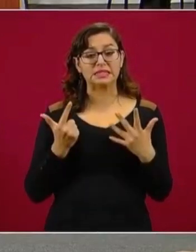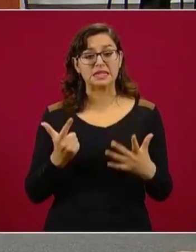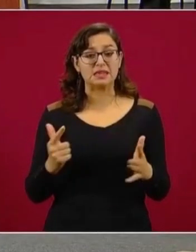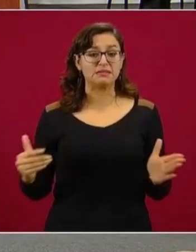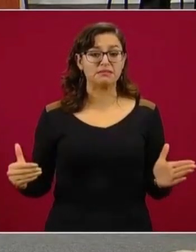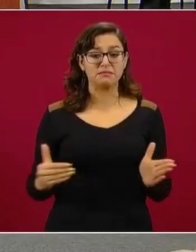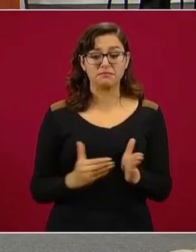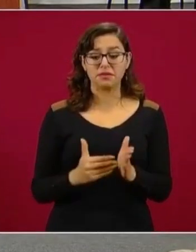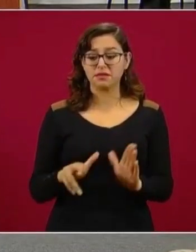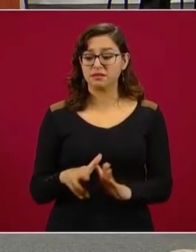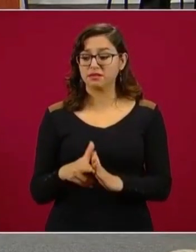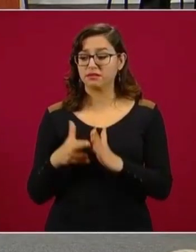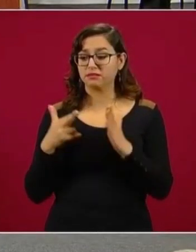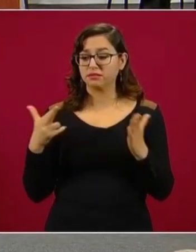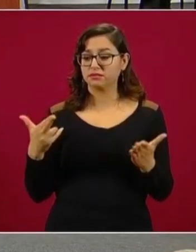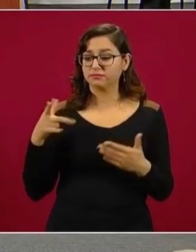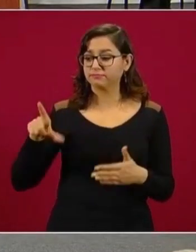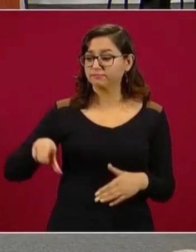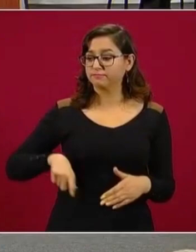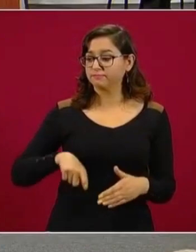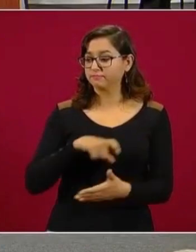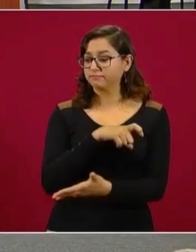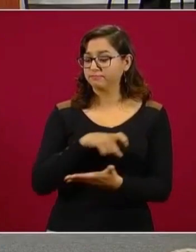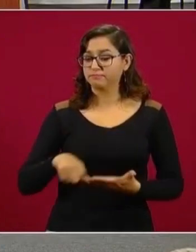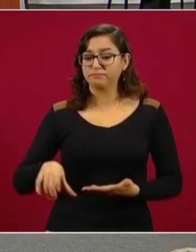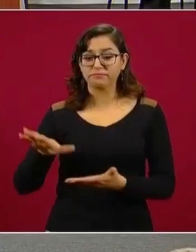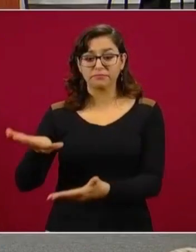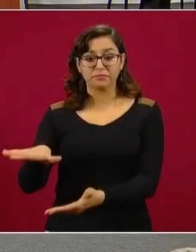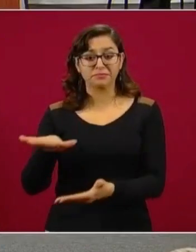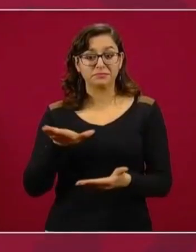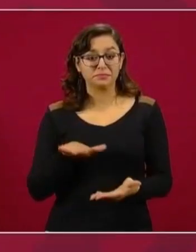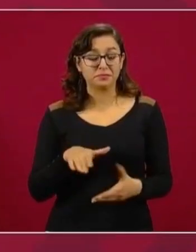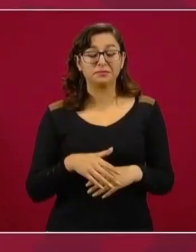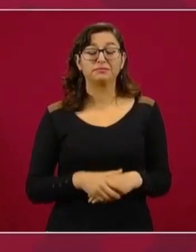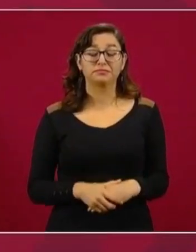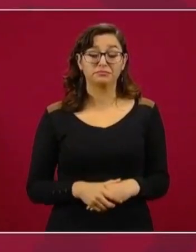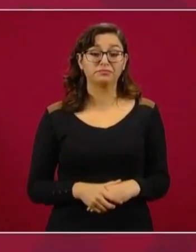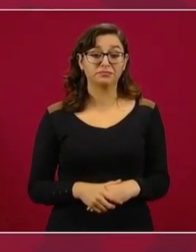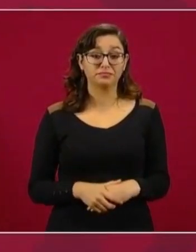gobierno. Yo entiendo, 5 sexenios